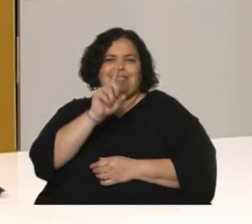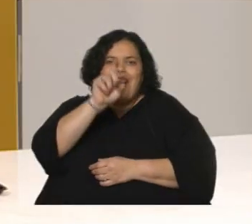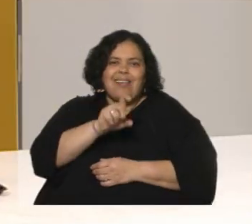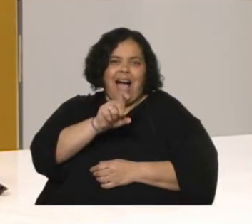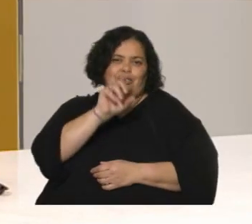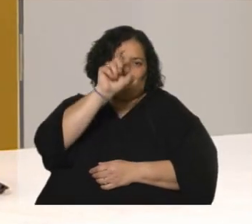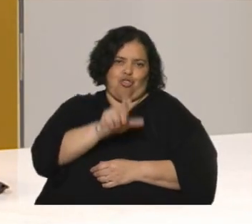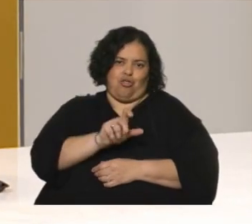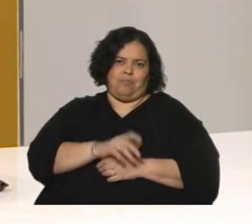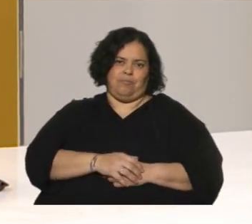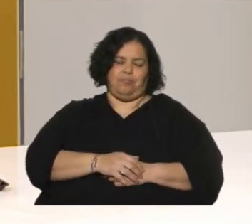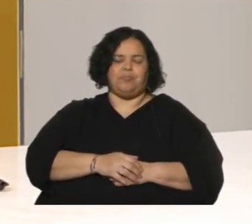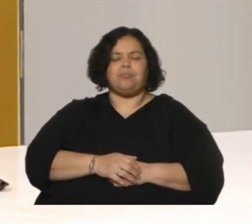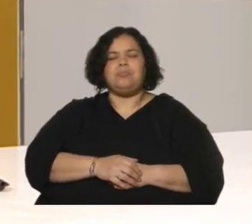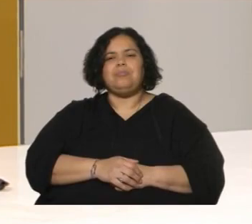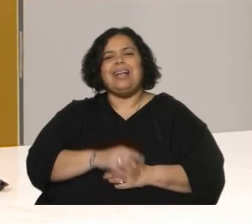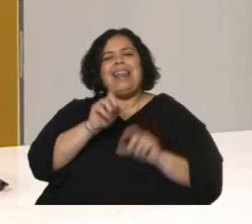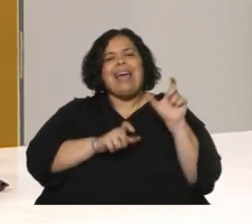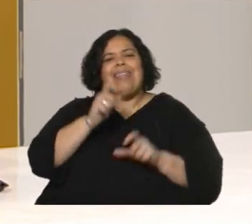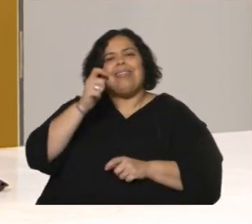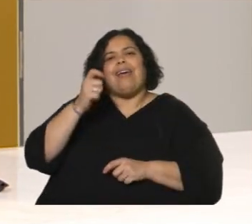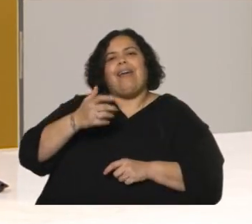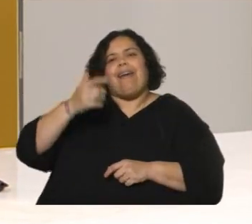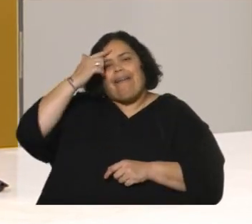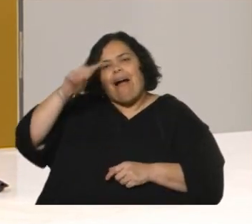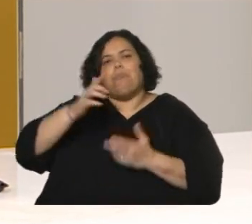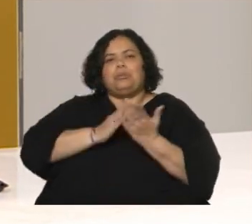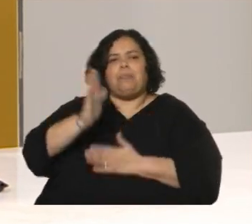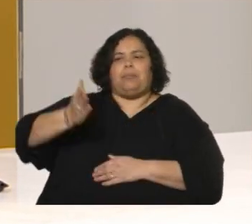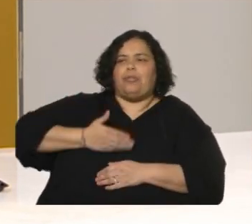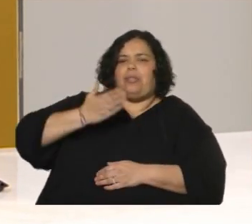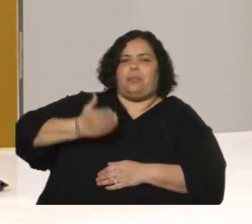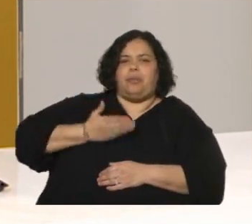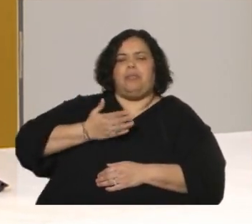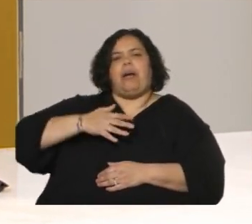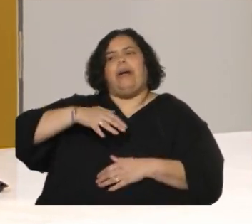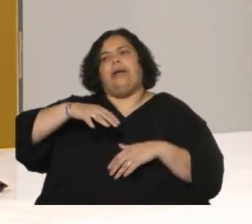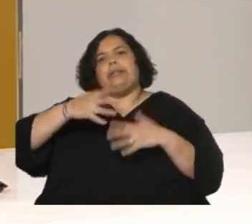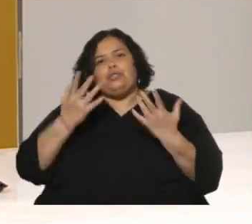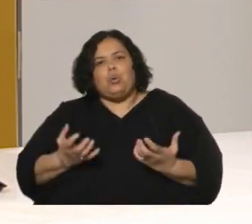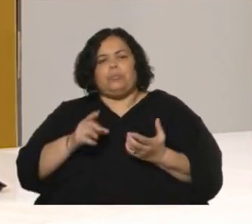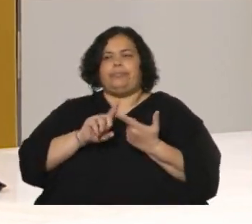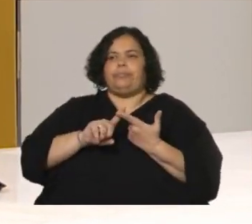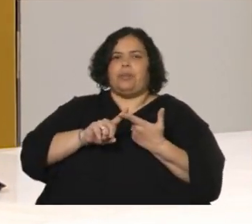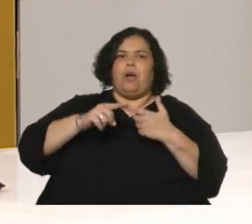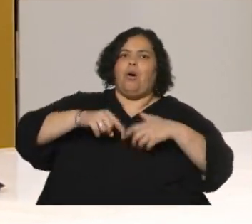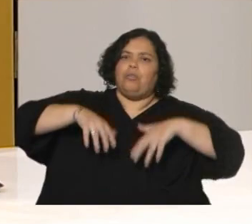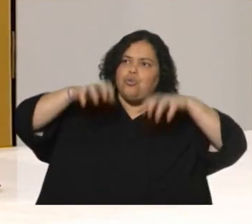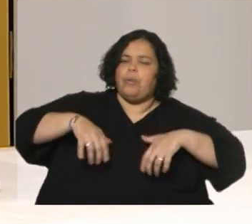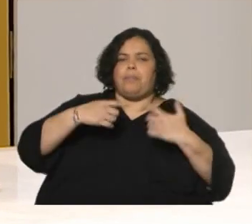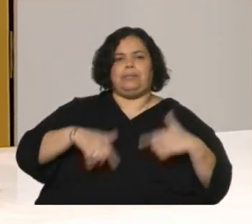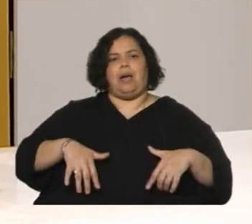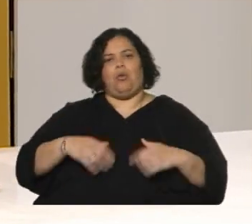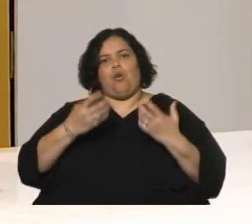veces la gente de campo siempre se queja nunca está contenta si no hay sequía hay lluvias etcétera etcétera Este es